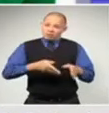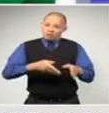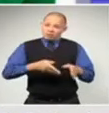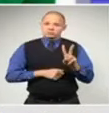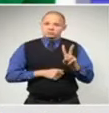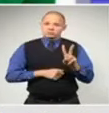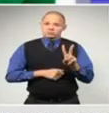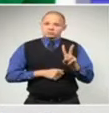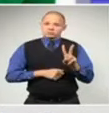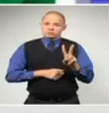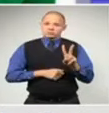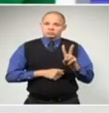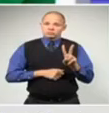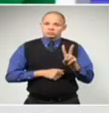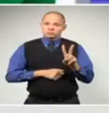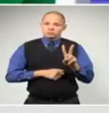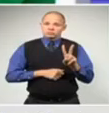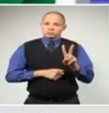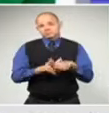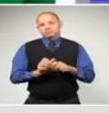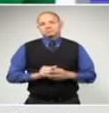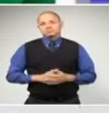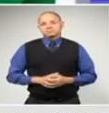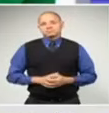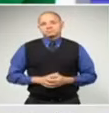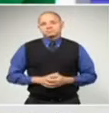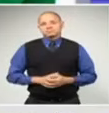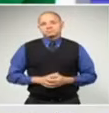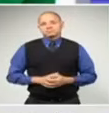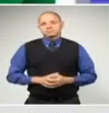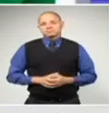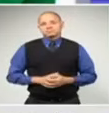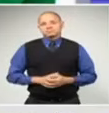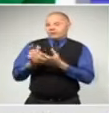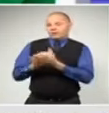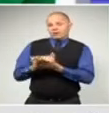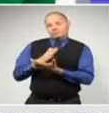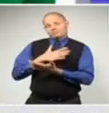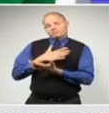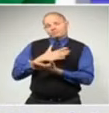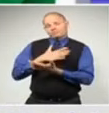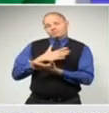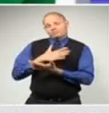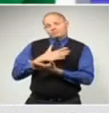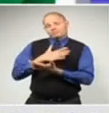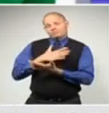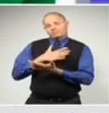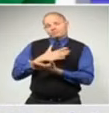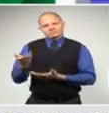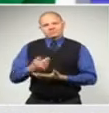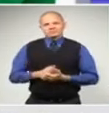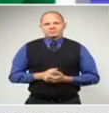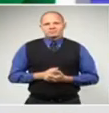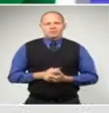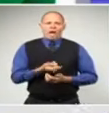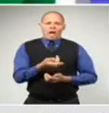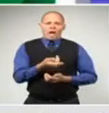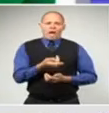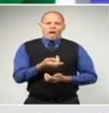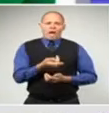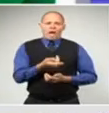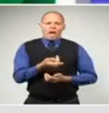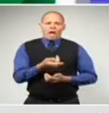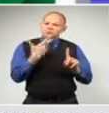nuestro país y dando las condolencias a sus familiares y amistades. Fallece una señora